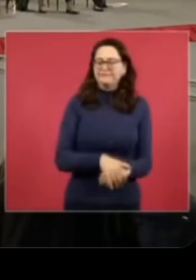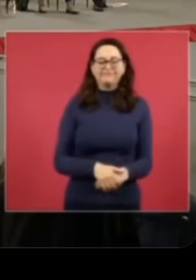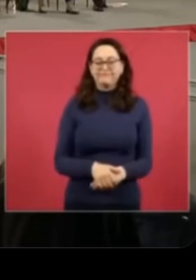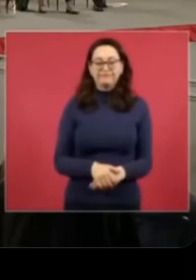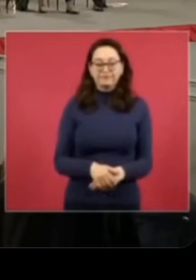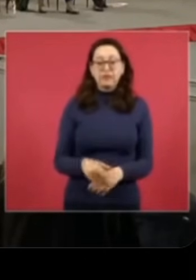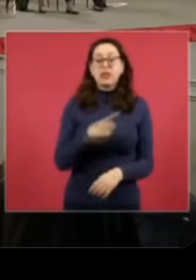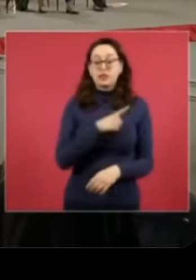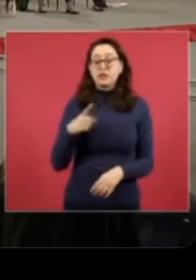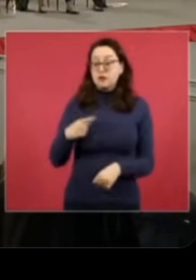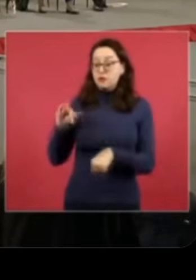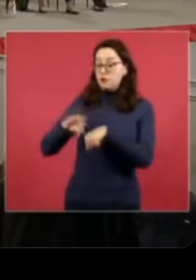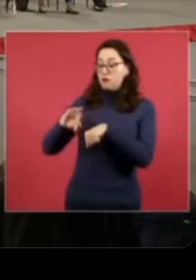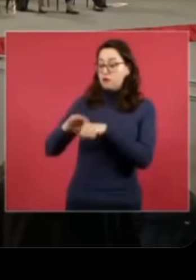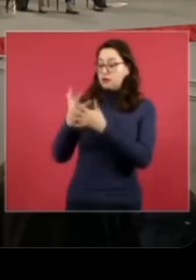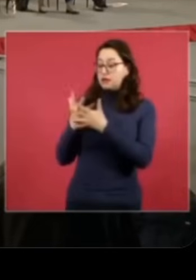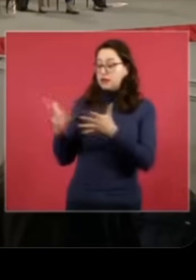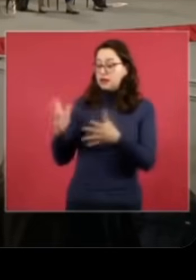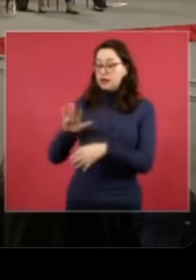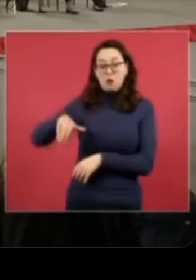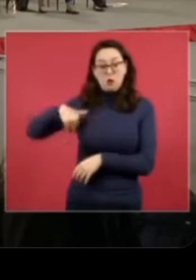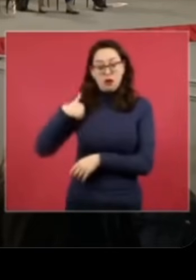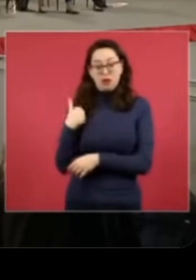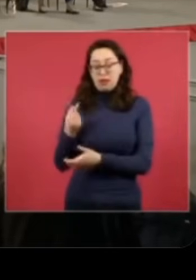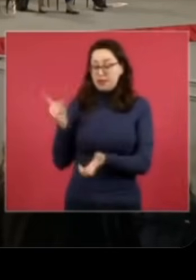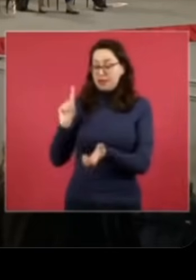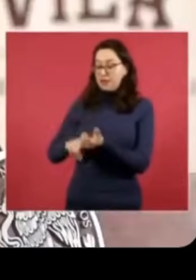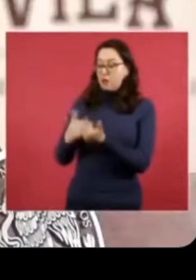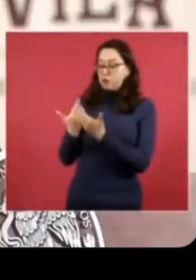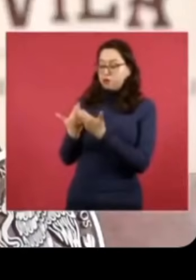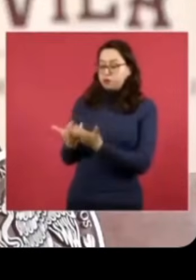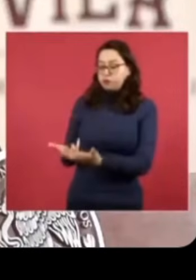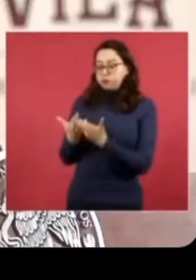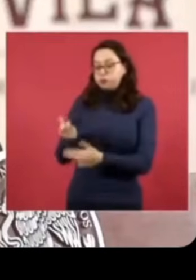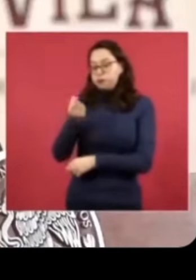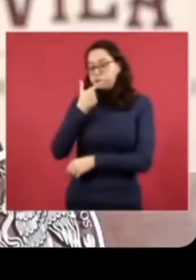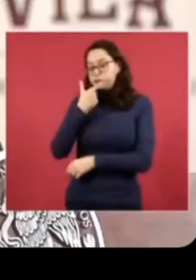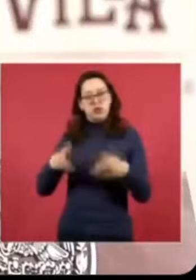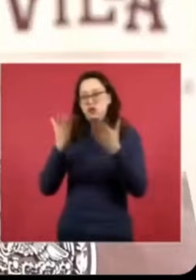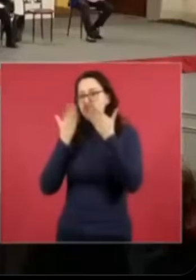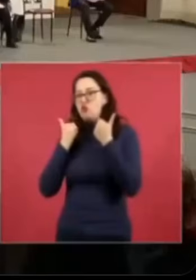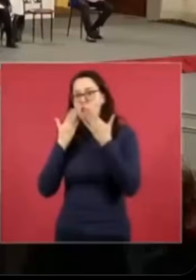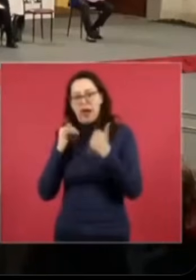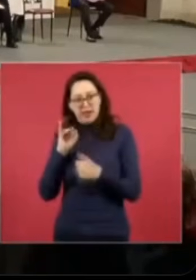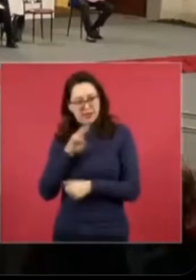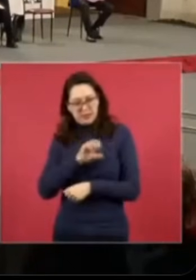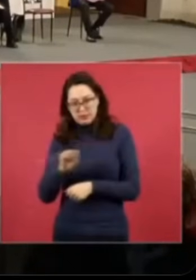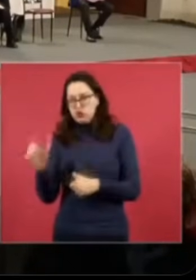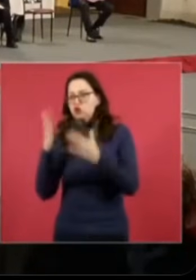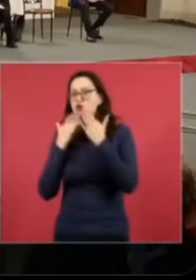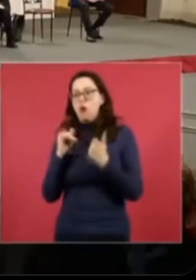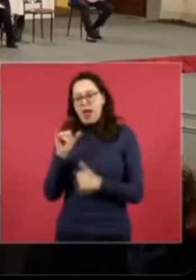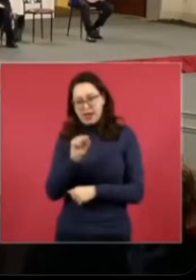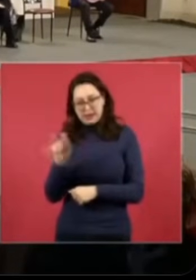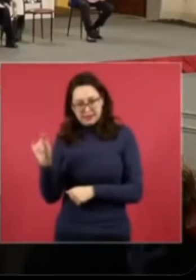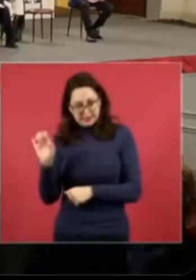fue contar con una megafarmacia y un centro federal de distribución. Ahora vamos a